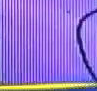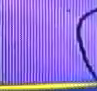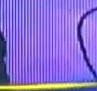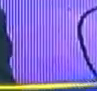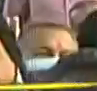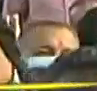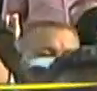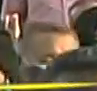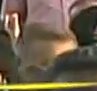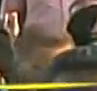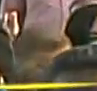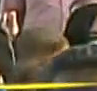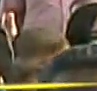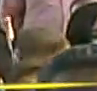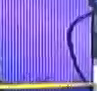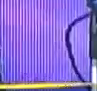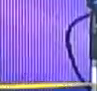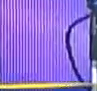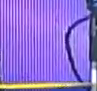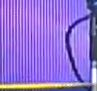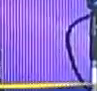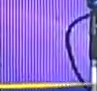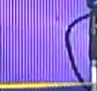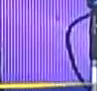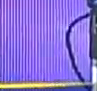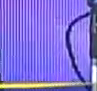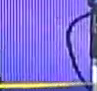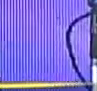gobernador del pueblo de Anzoátegui.